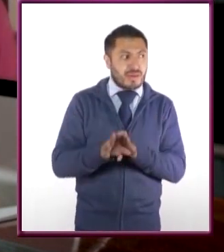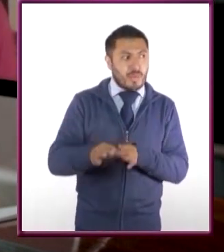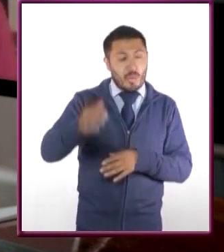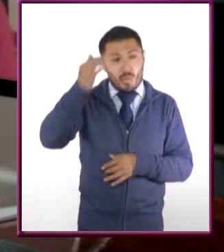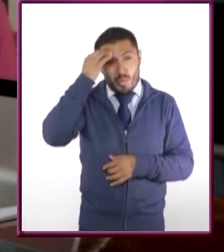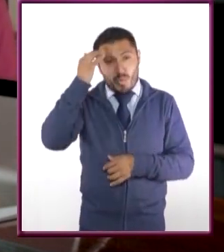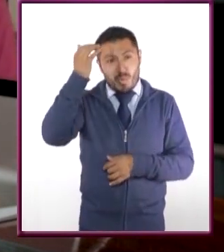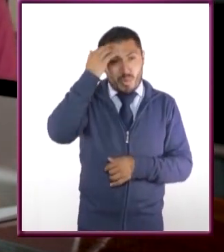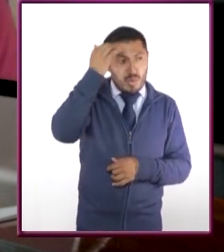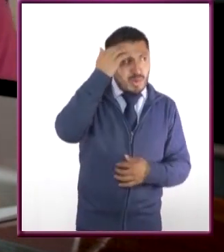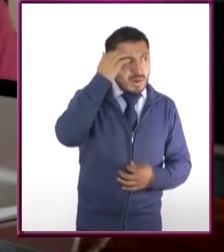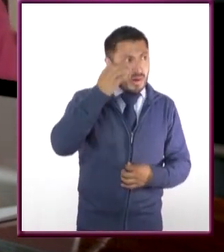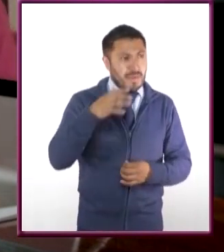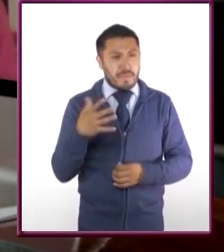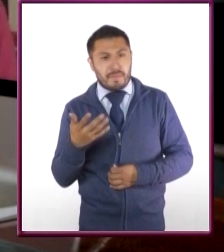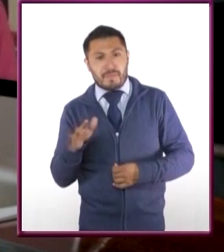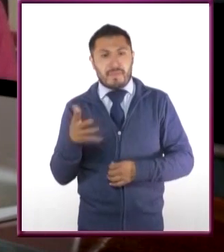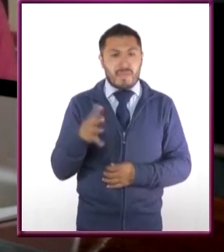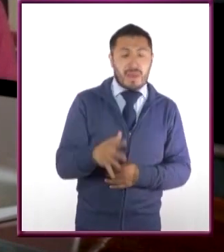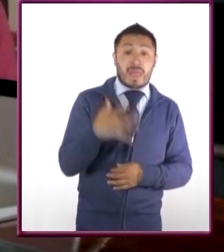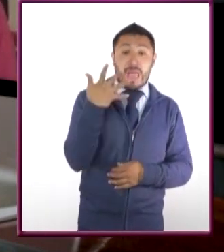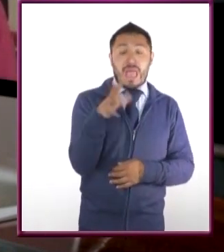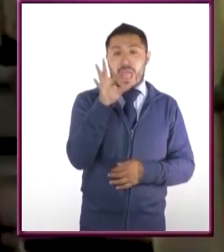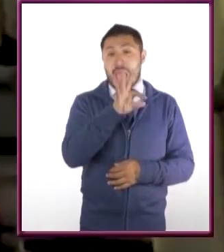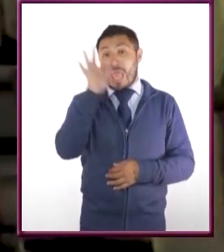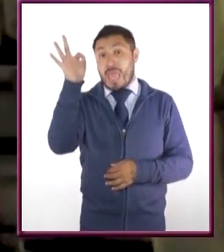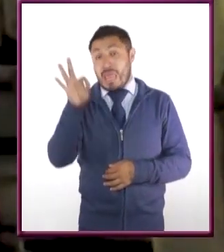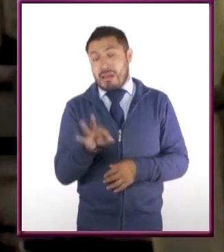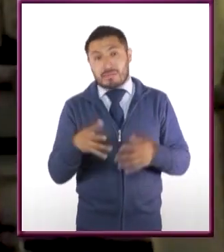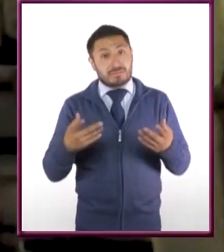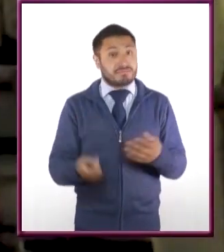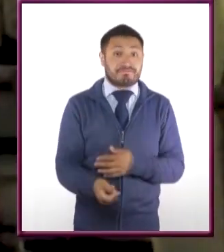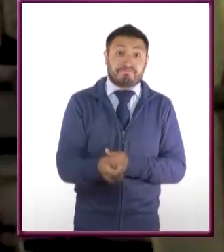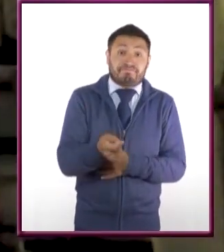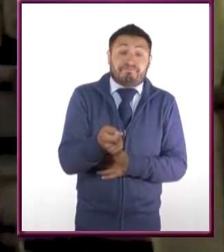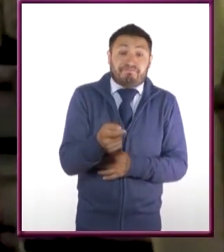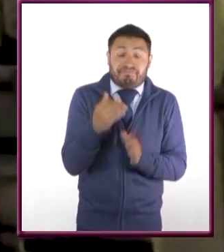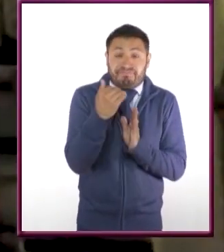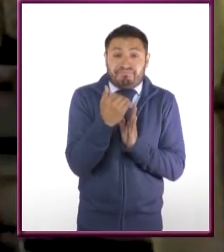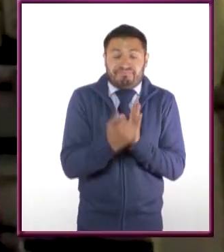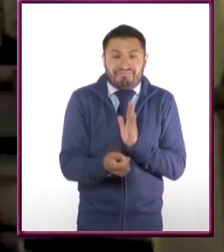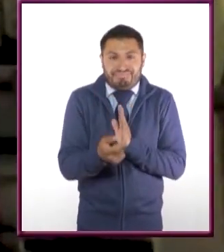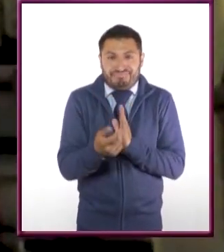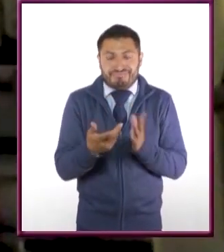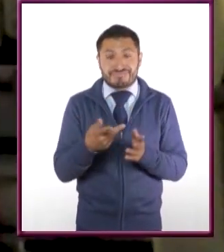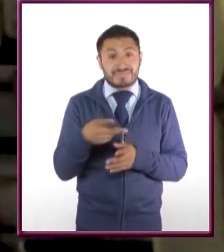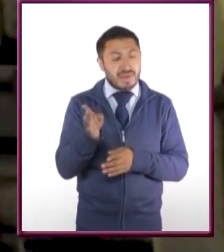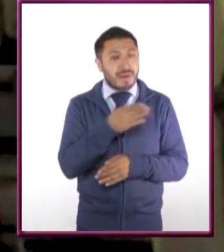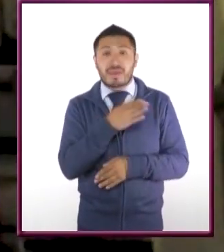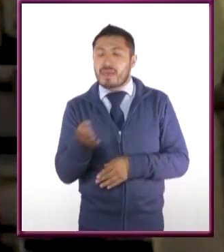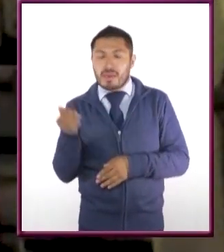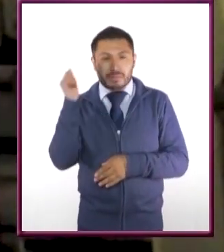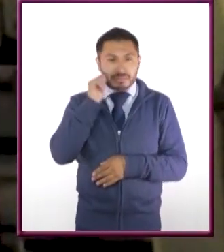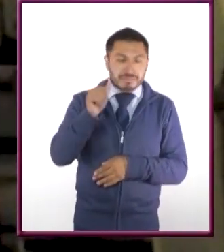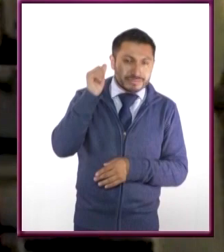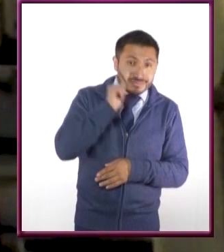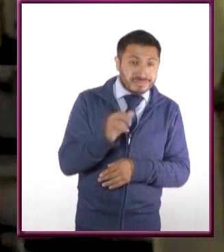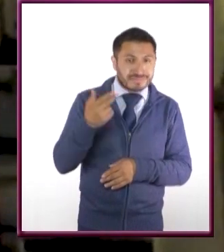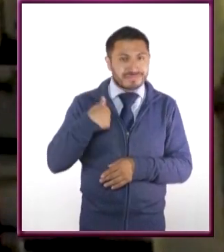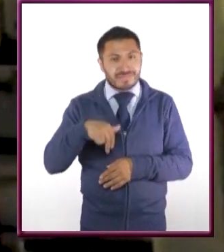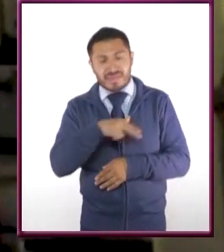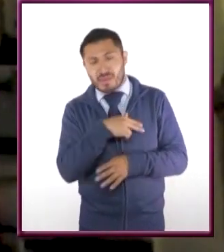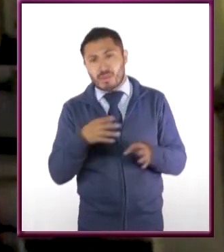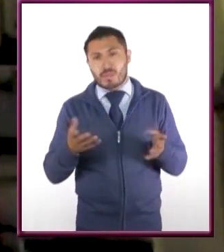de más o menos el 5%. Y bueno, cada vez que nosotros